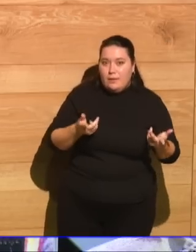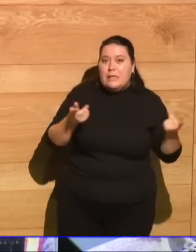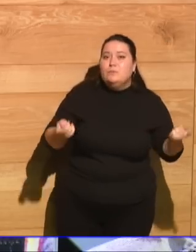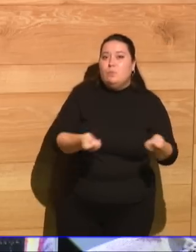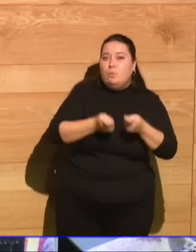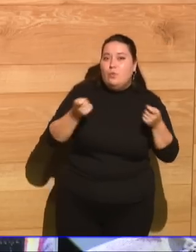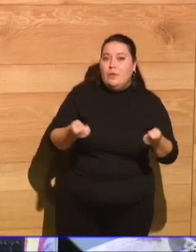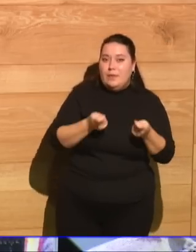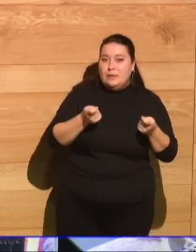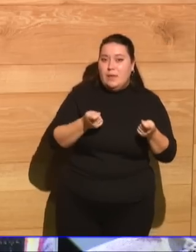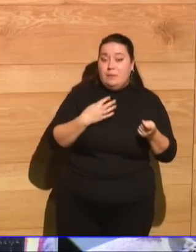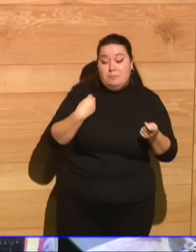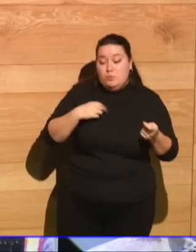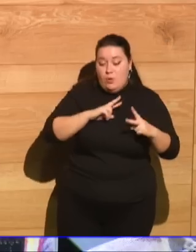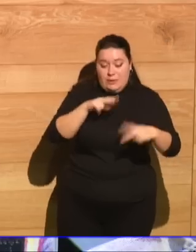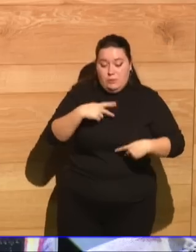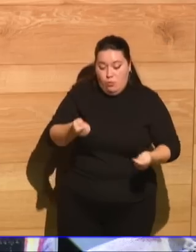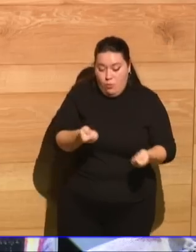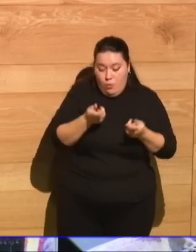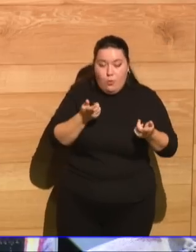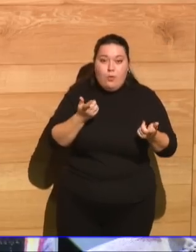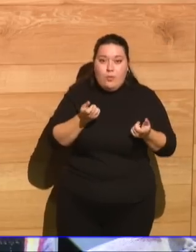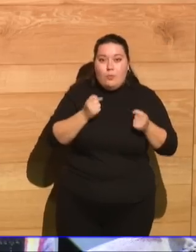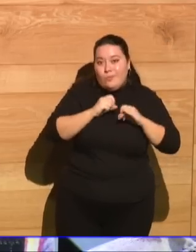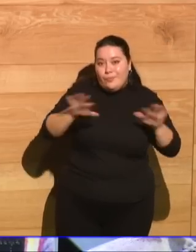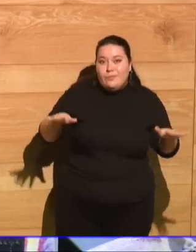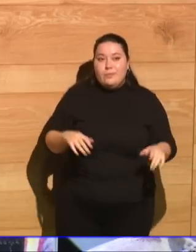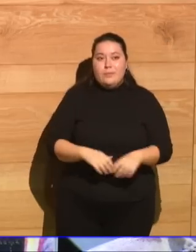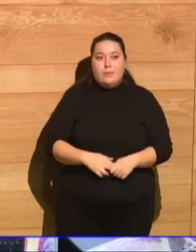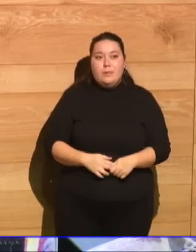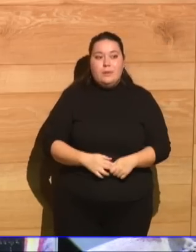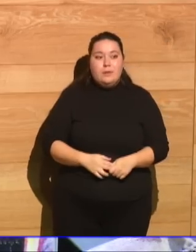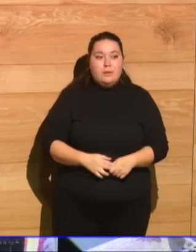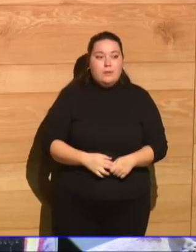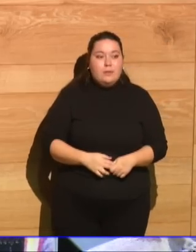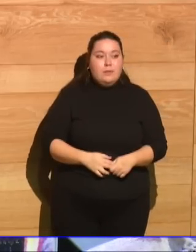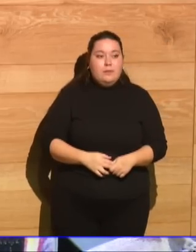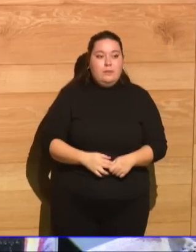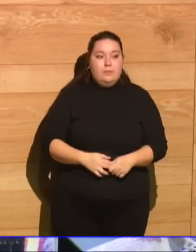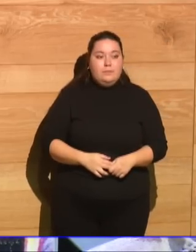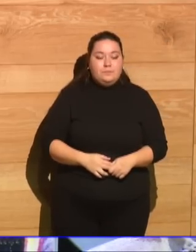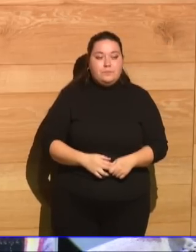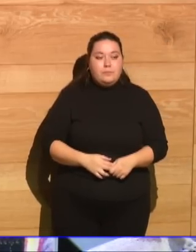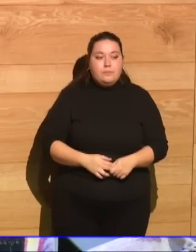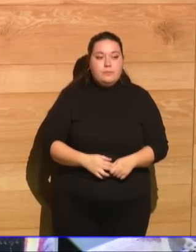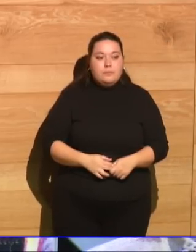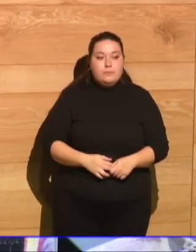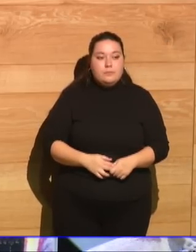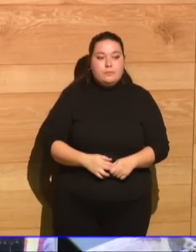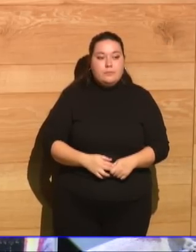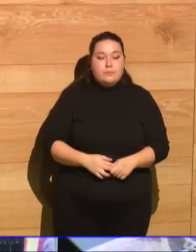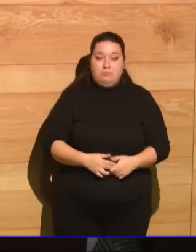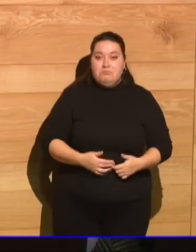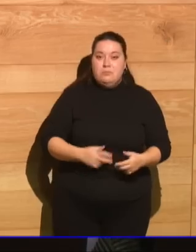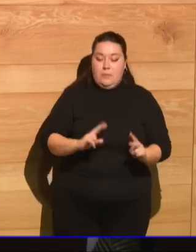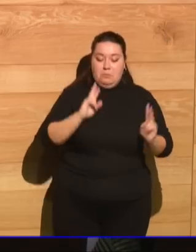publicista de sí mismo en ese sentido. No es que destacara precisamente por estar haciendo constantemente panegíricos de sí, no me refiero a eso. Pero él